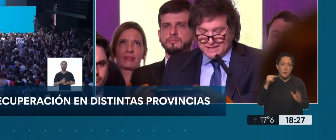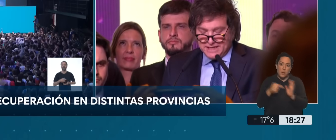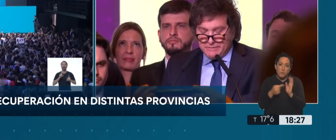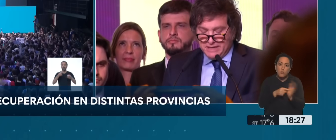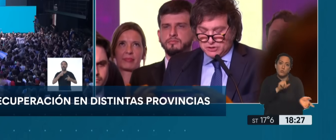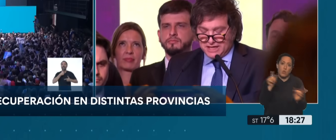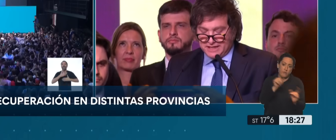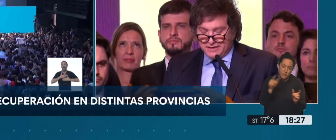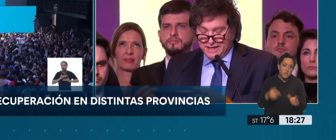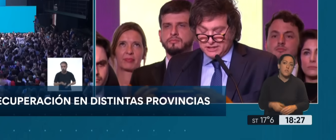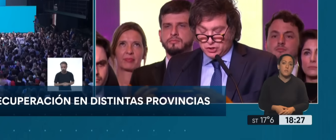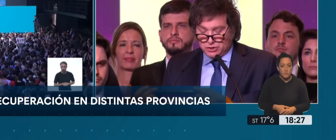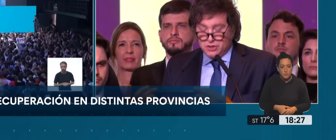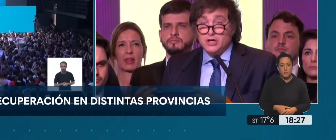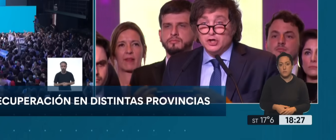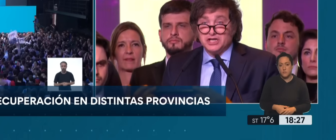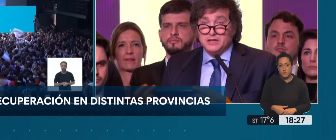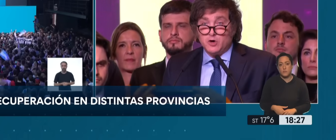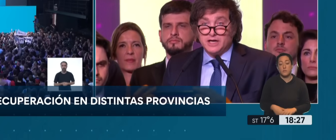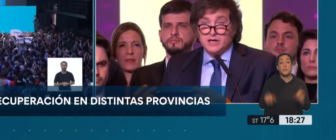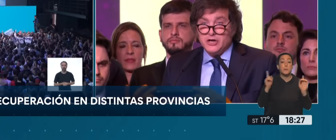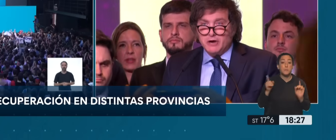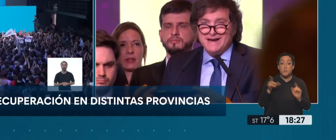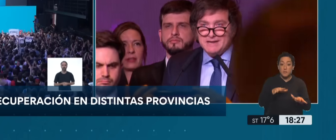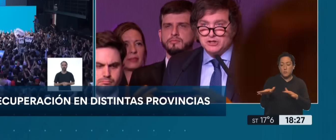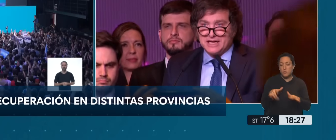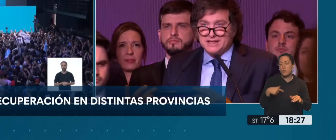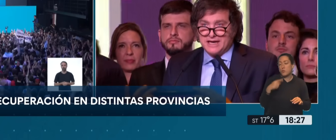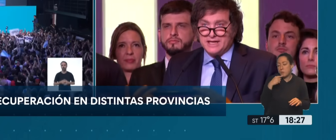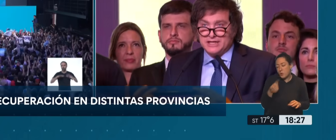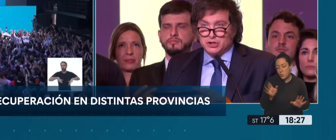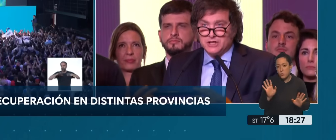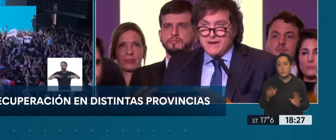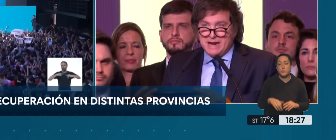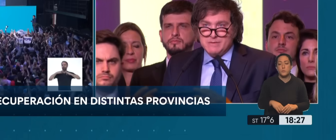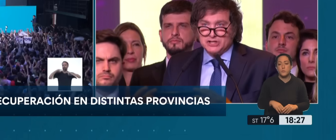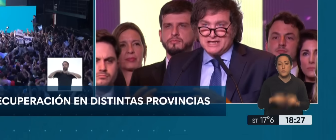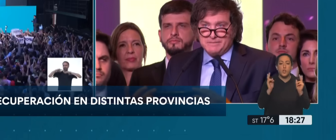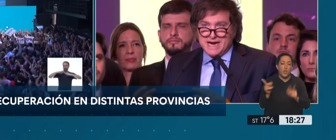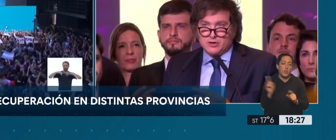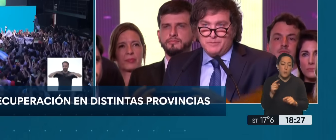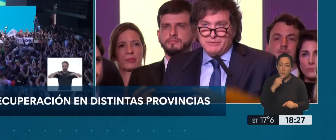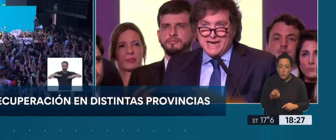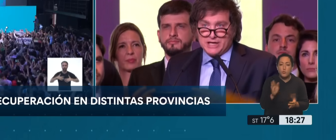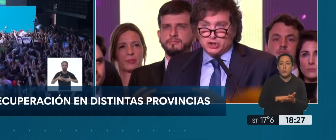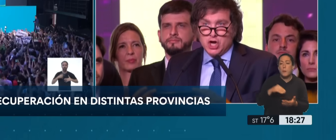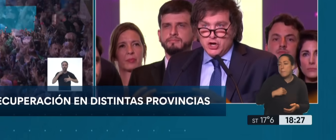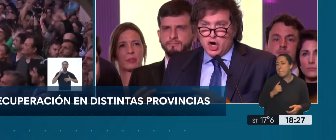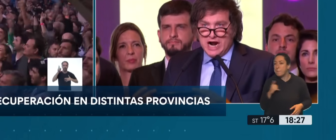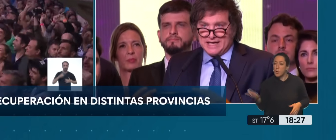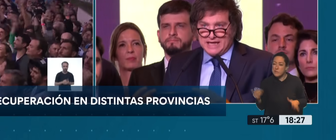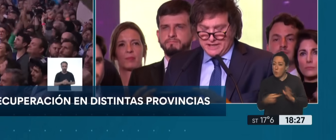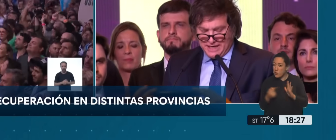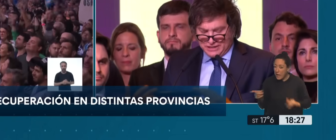Digamos, son 9 puntos. Lo mismo pasó, 27. te digo, o te pregunto, no te digo, con la provincia de Buenos Aires, para tener